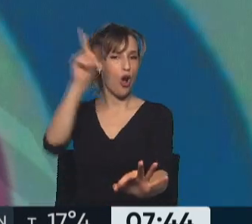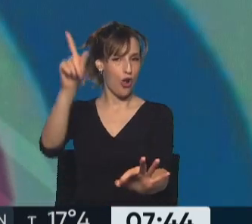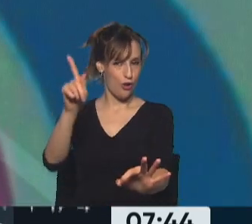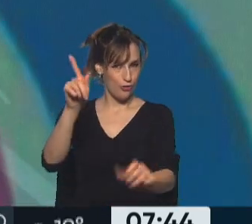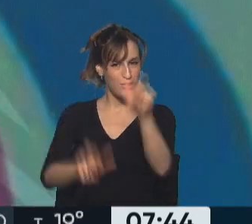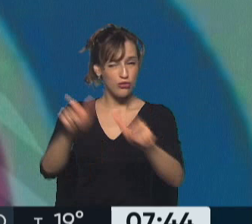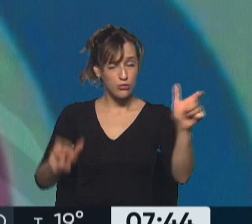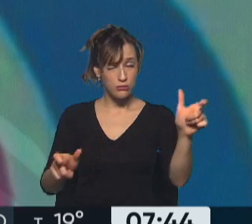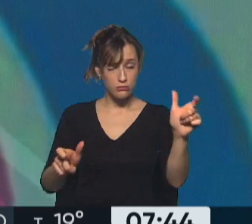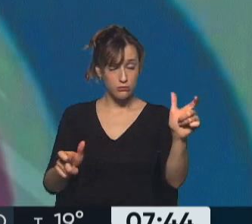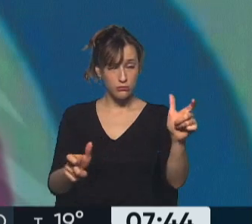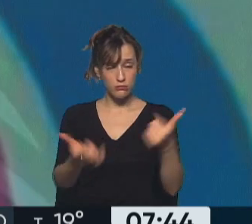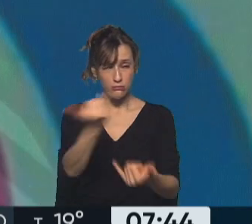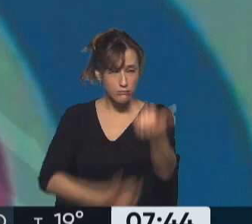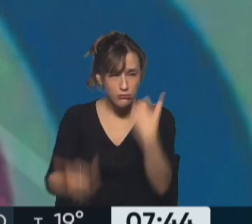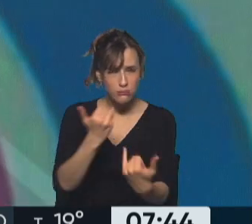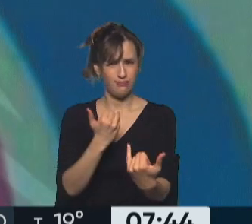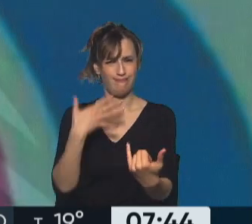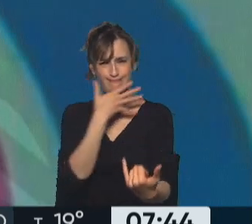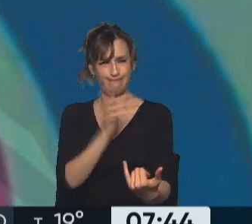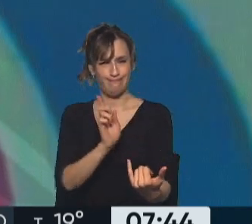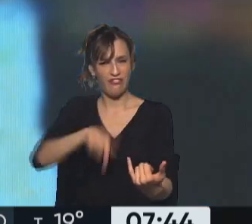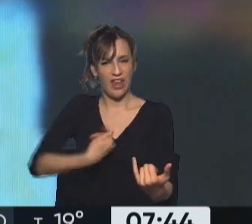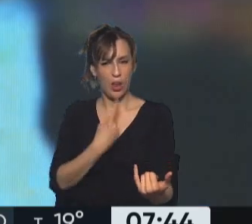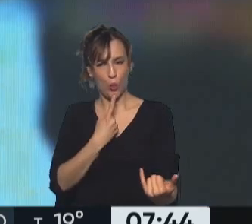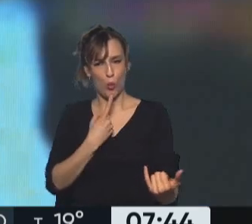esta dinámica que está dando a nivel político que es peligrosa. Gracias, Flor, ¿eh? Continuamos.